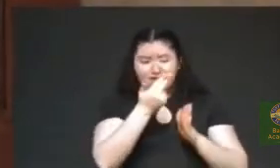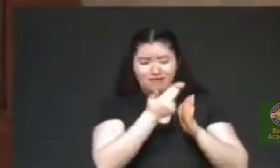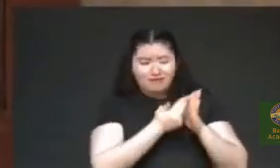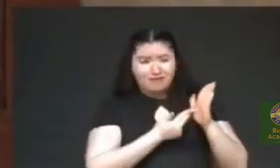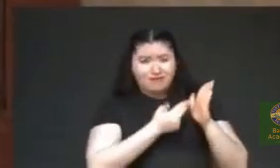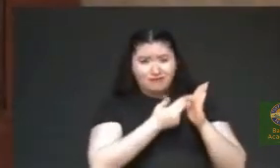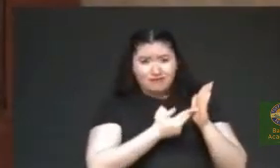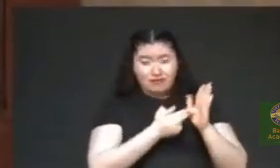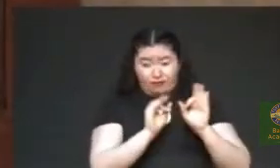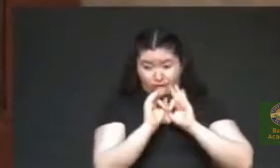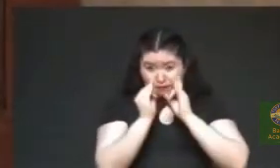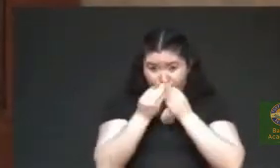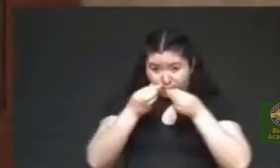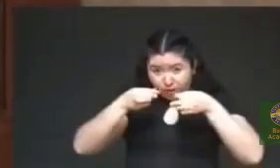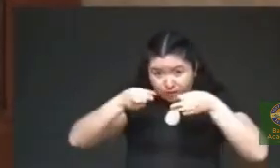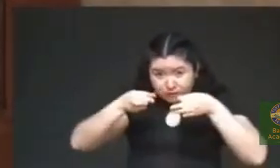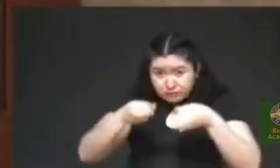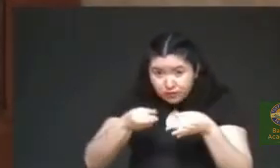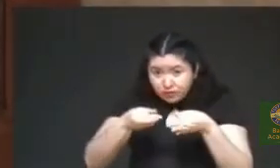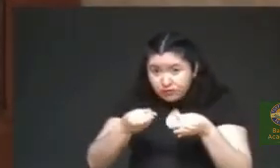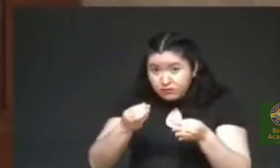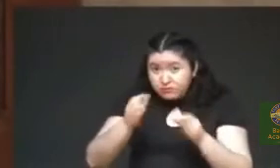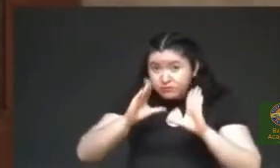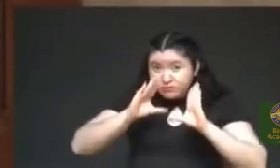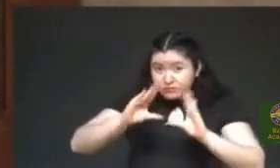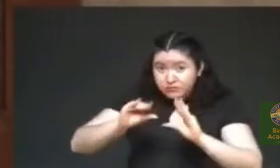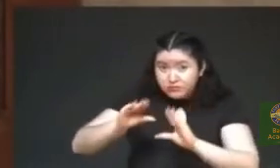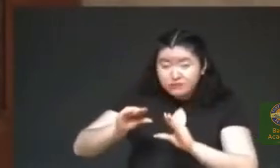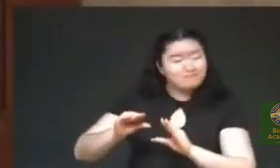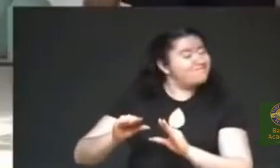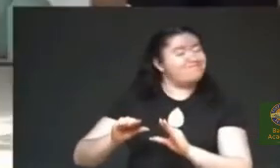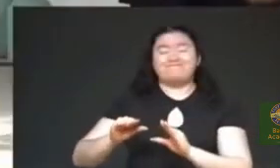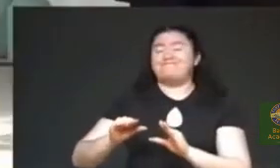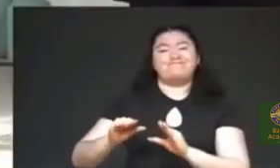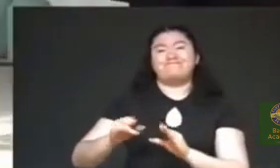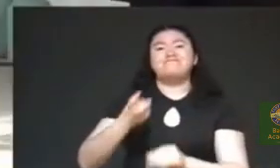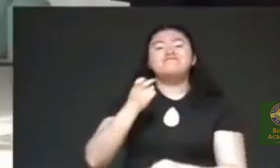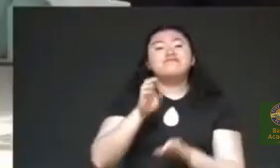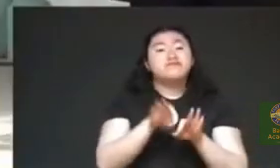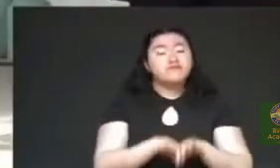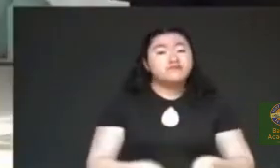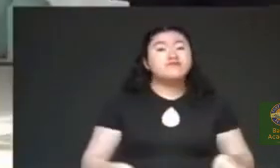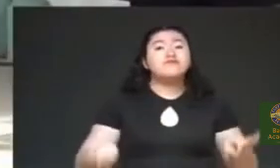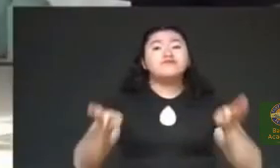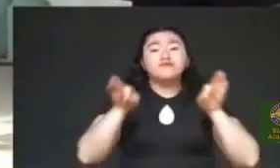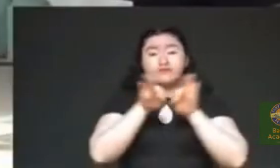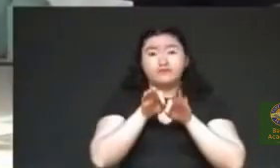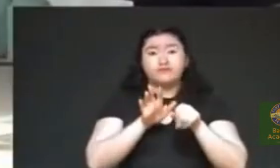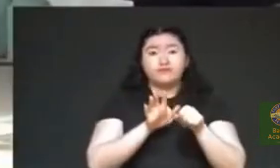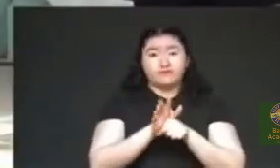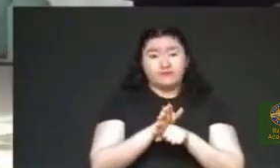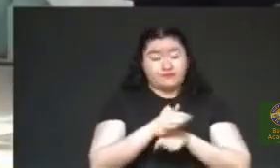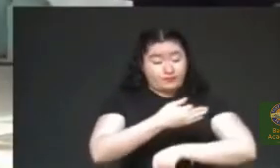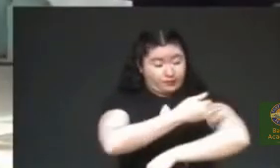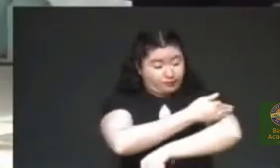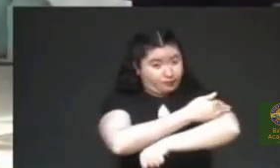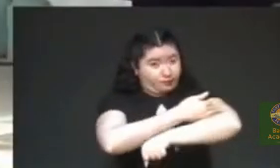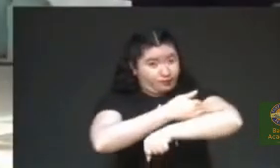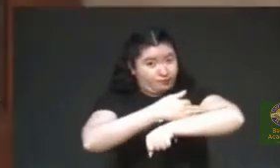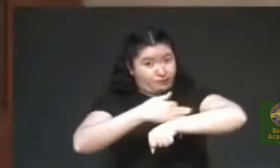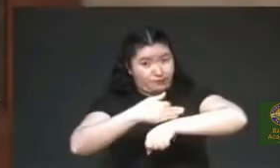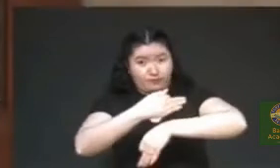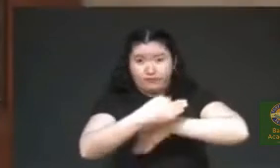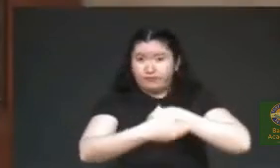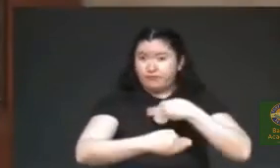es la estrategia. Por eso es muy importante, y hacemos el llamado a que todas las familias de todos